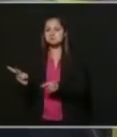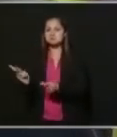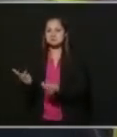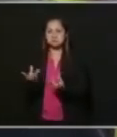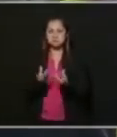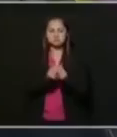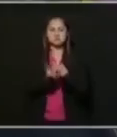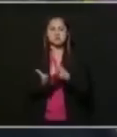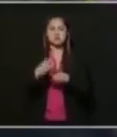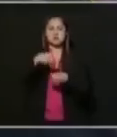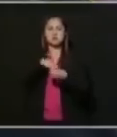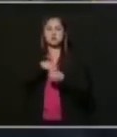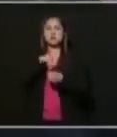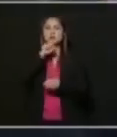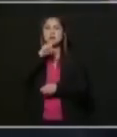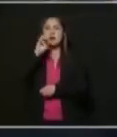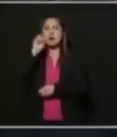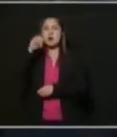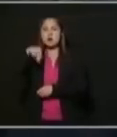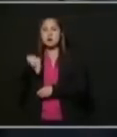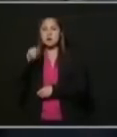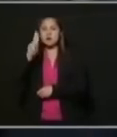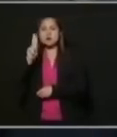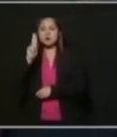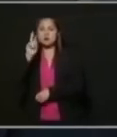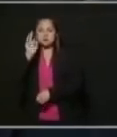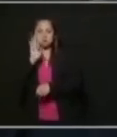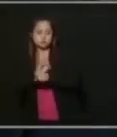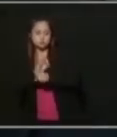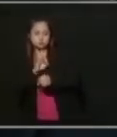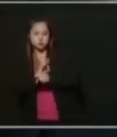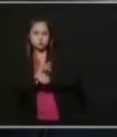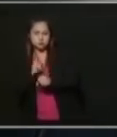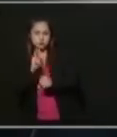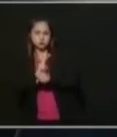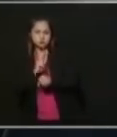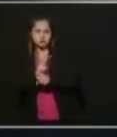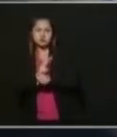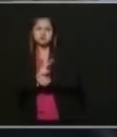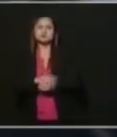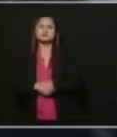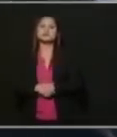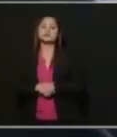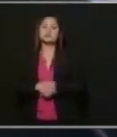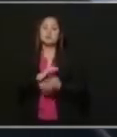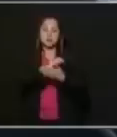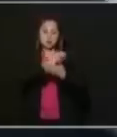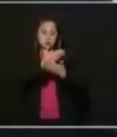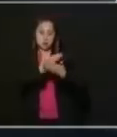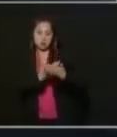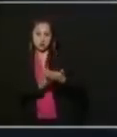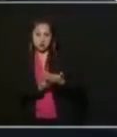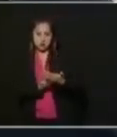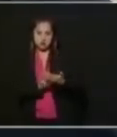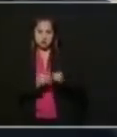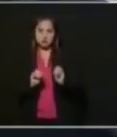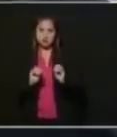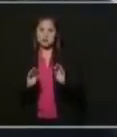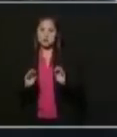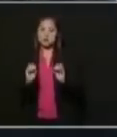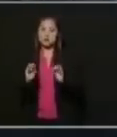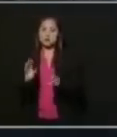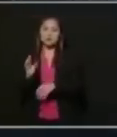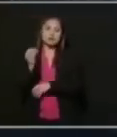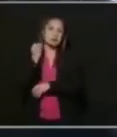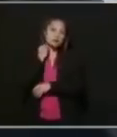ONU. No se autorizará la contratación de despachos para